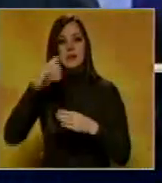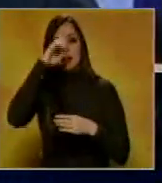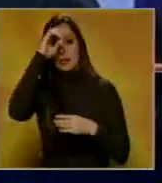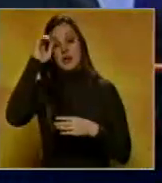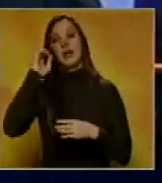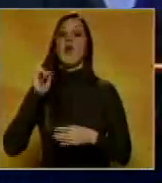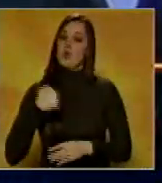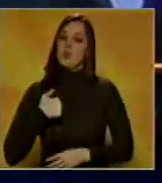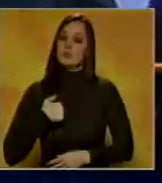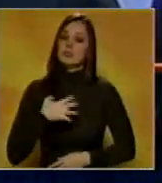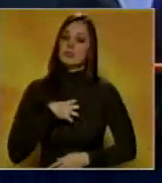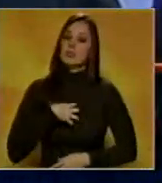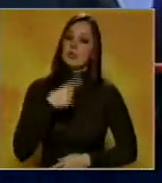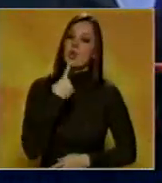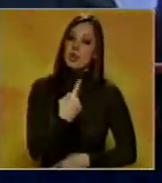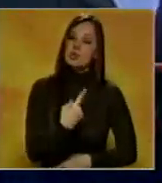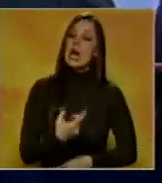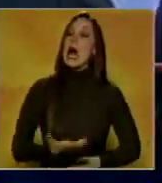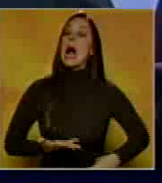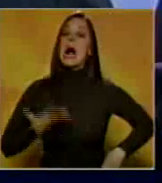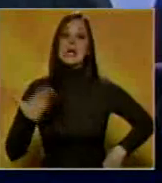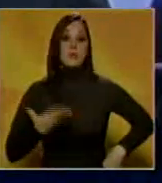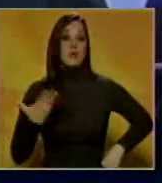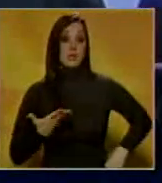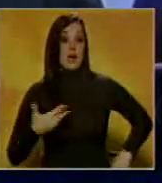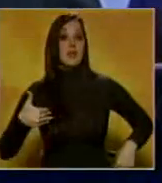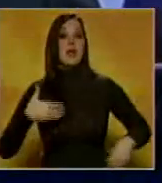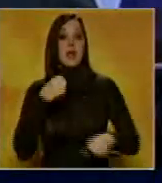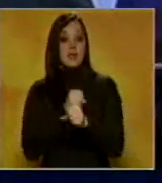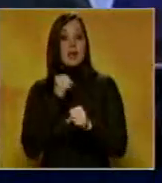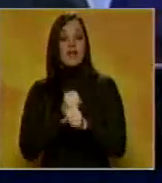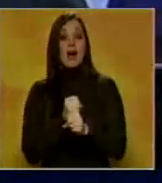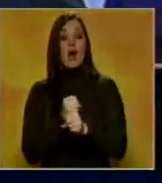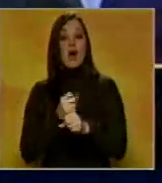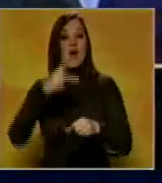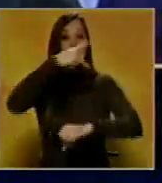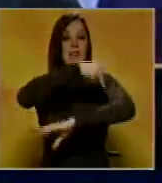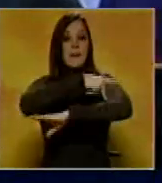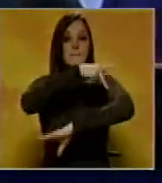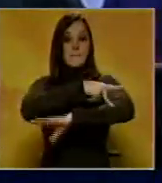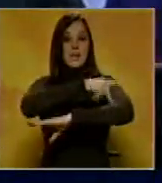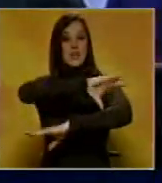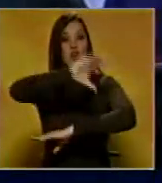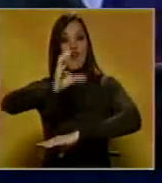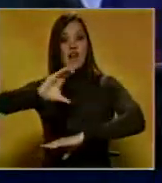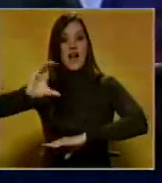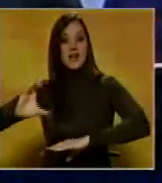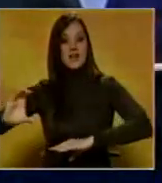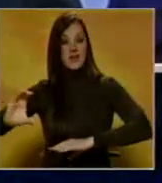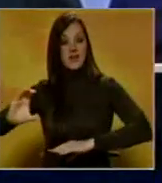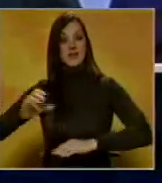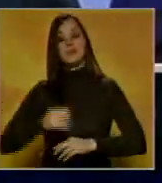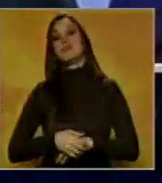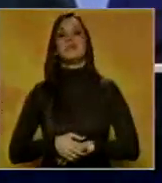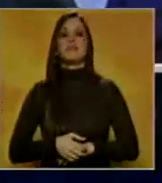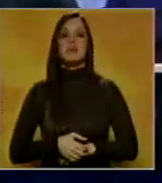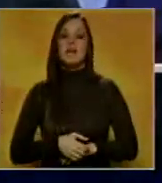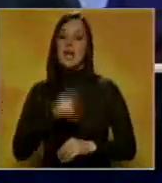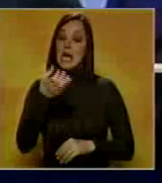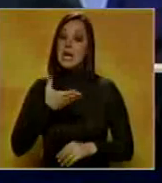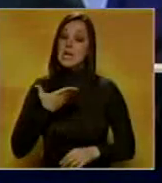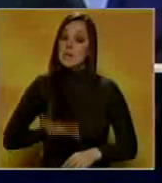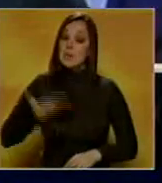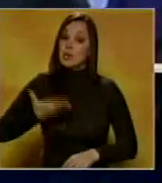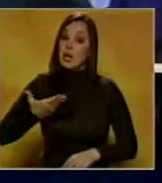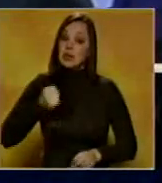uno puede decir, ha valido la pena Petrocaribe, ha valido la pena la Alianza Bolivariana